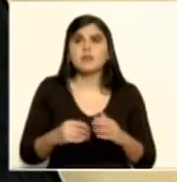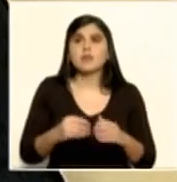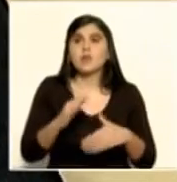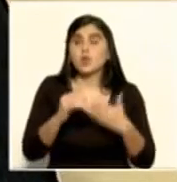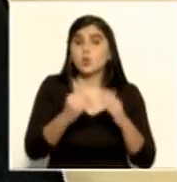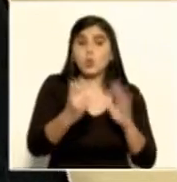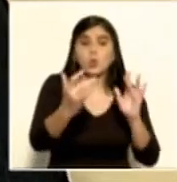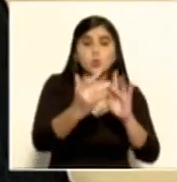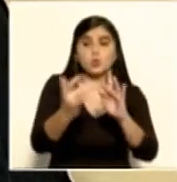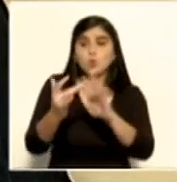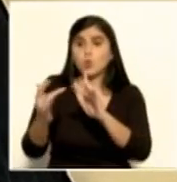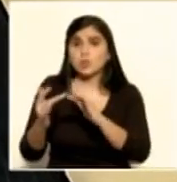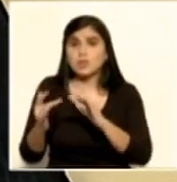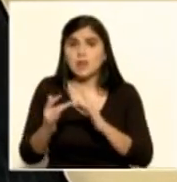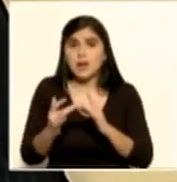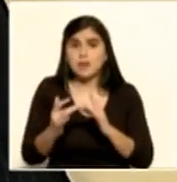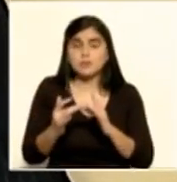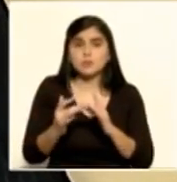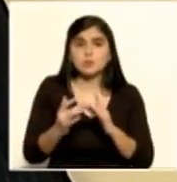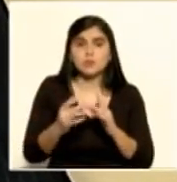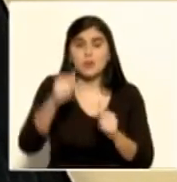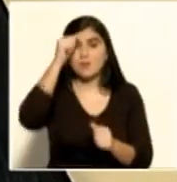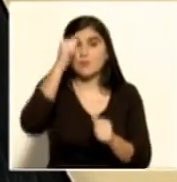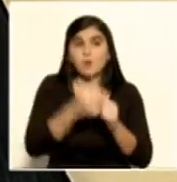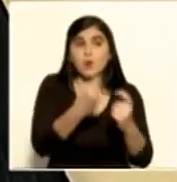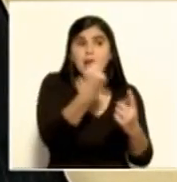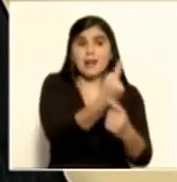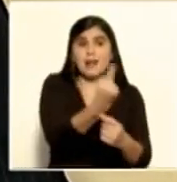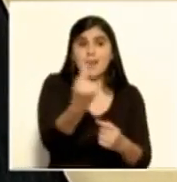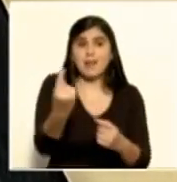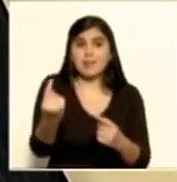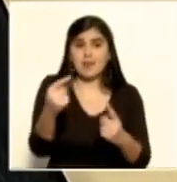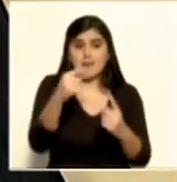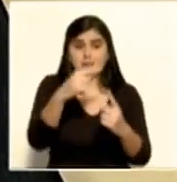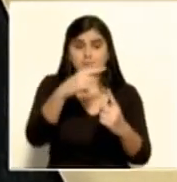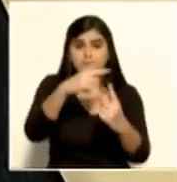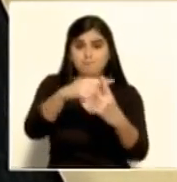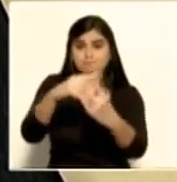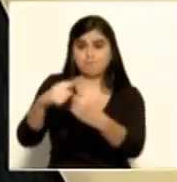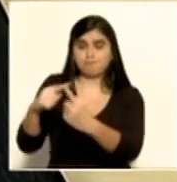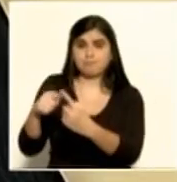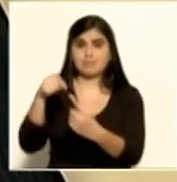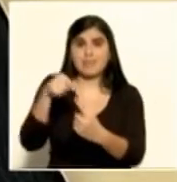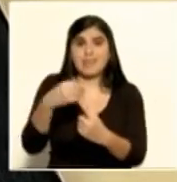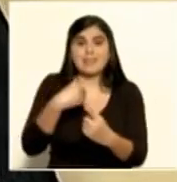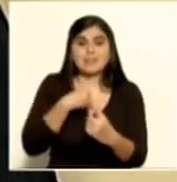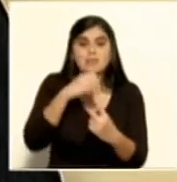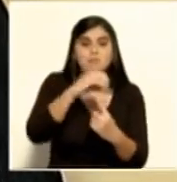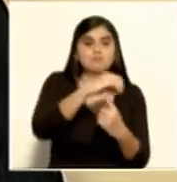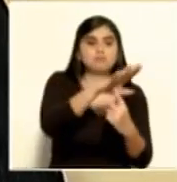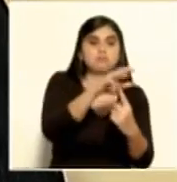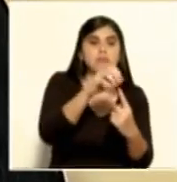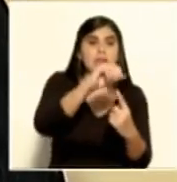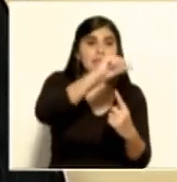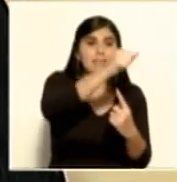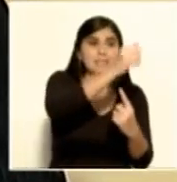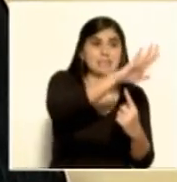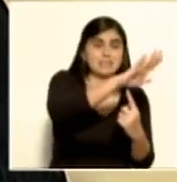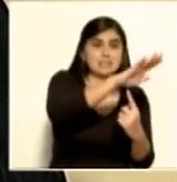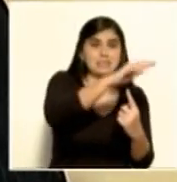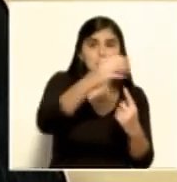los contactos que generan. Recordemos que cada caso que tenemos positivo genera 5, 10, 15